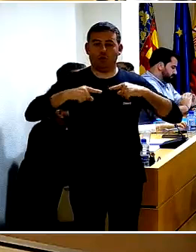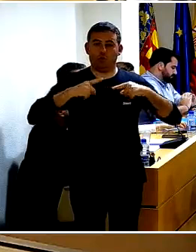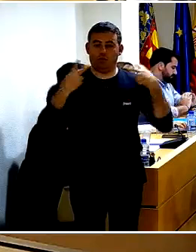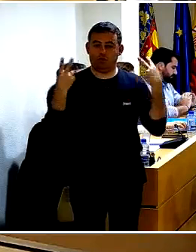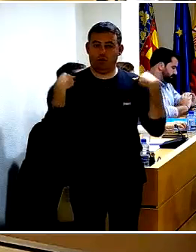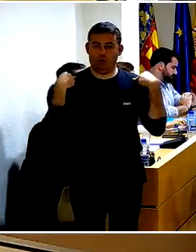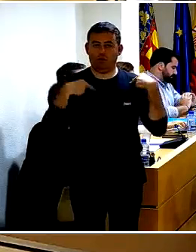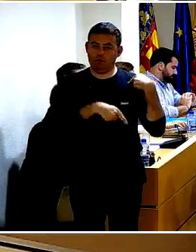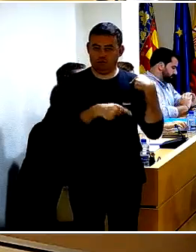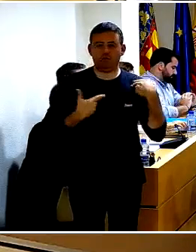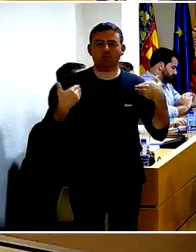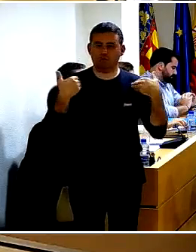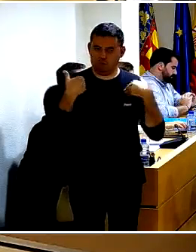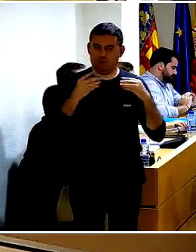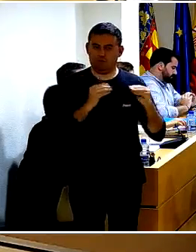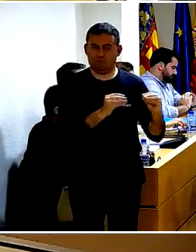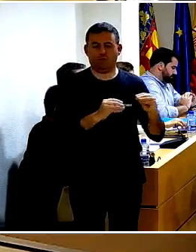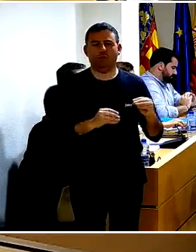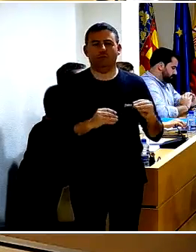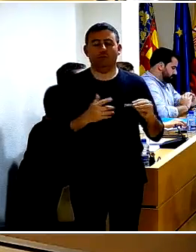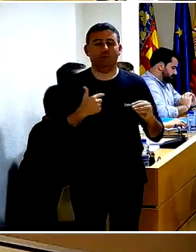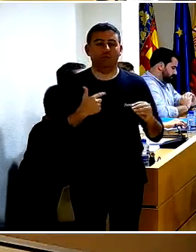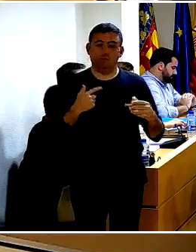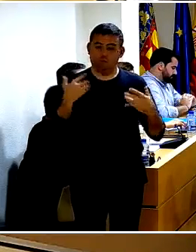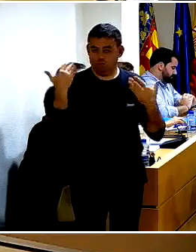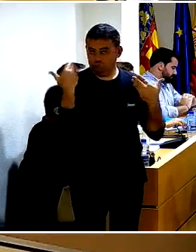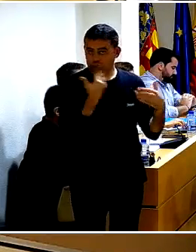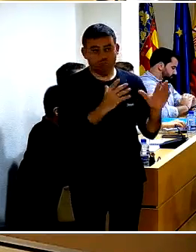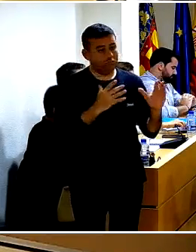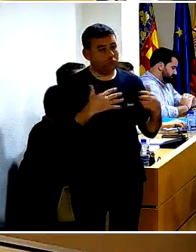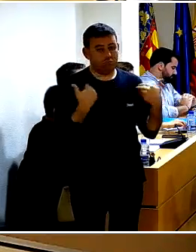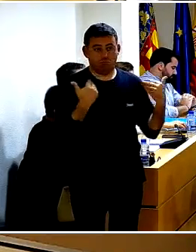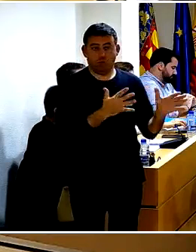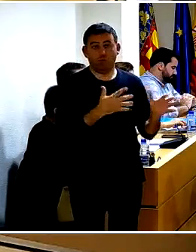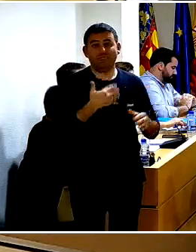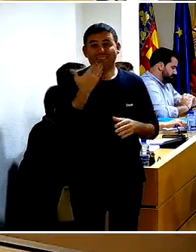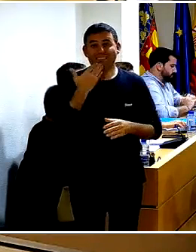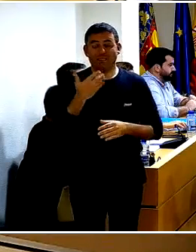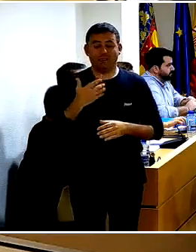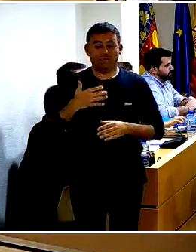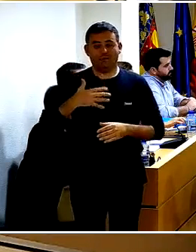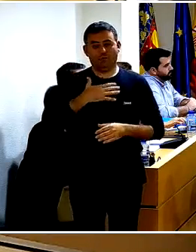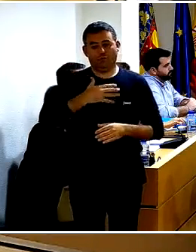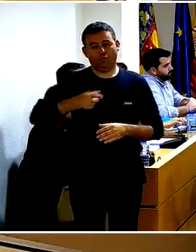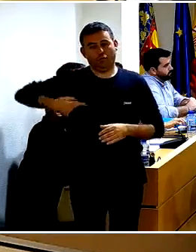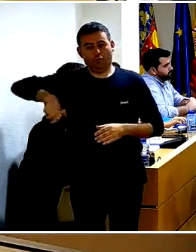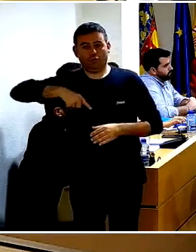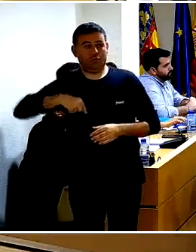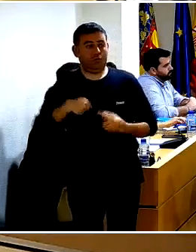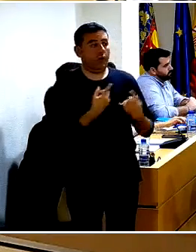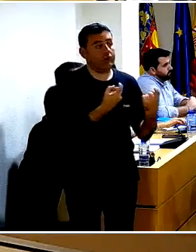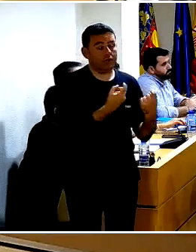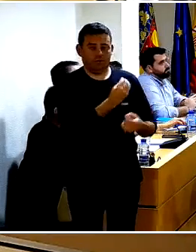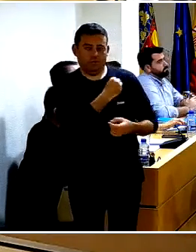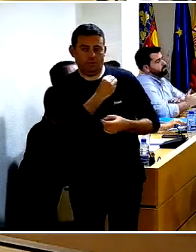desde Ciudadanos Paiporta siempre podrán contar con nuestra colaboración en este sentido, si alguna vez cabe esa posibilidad.